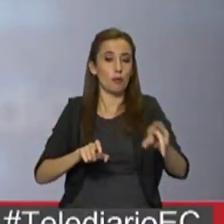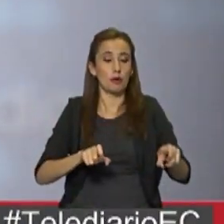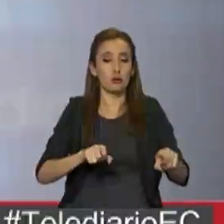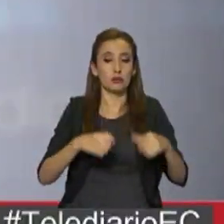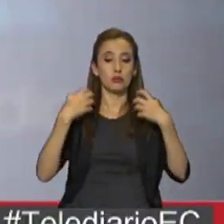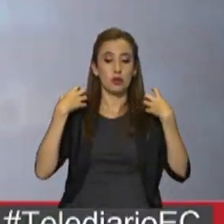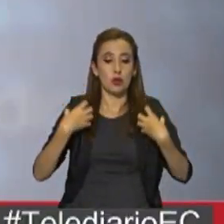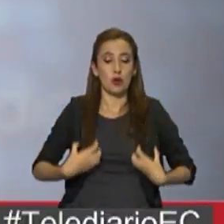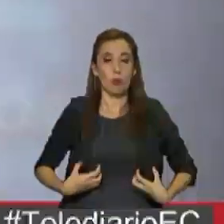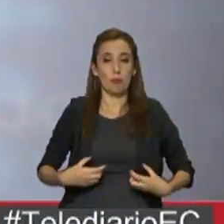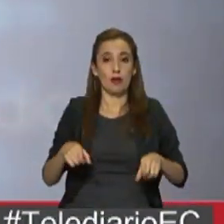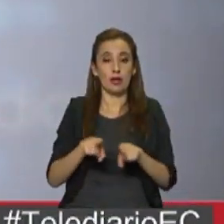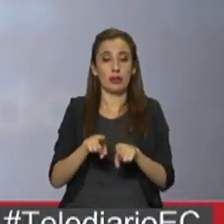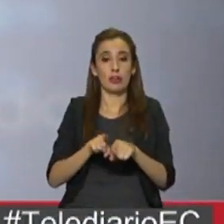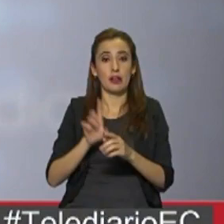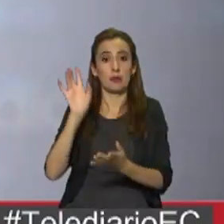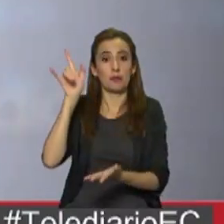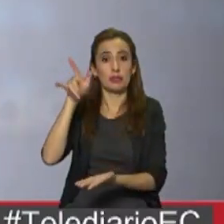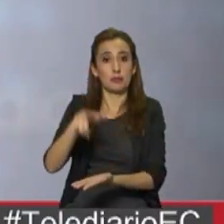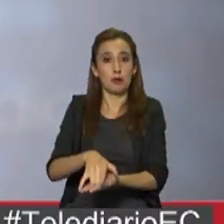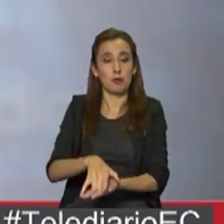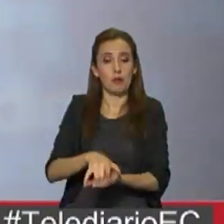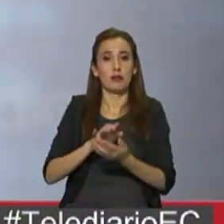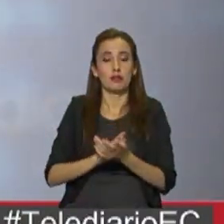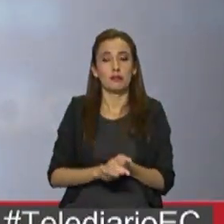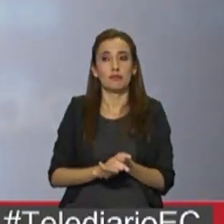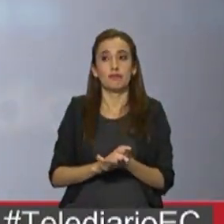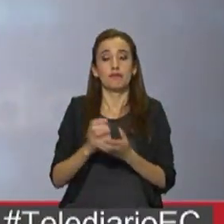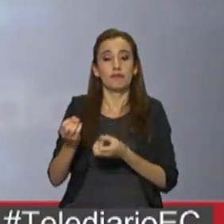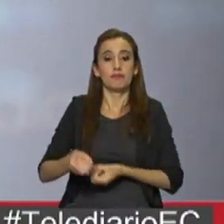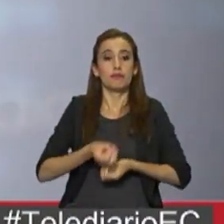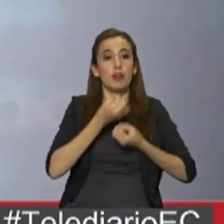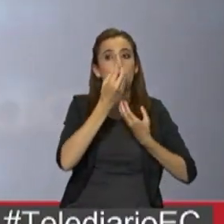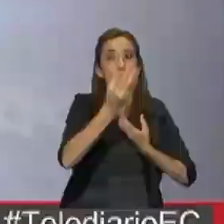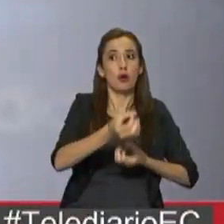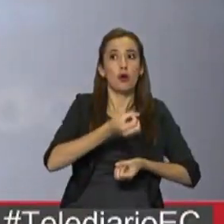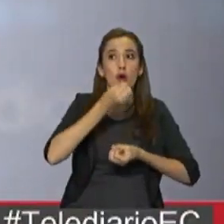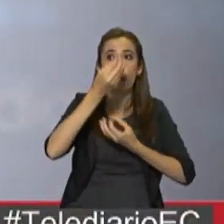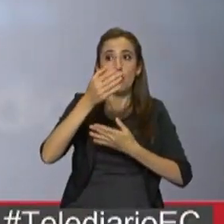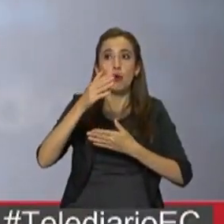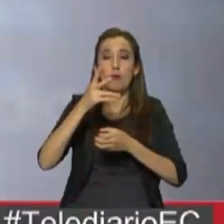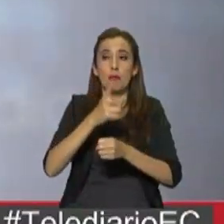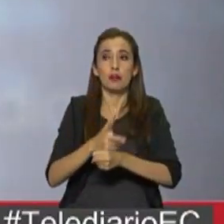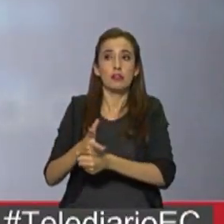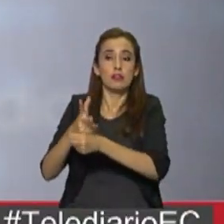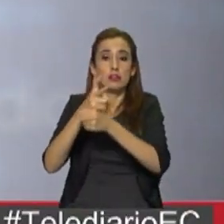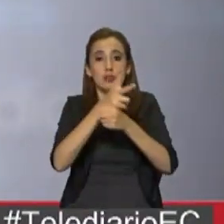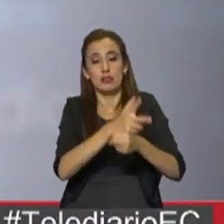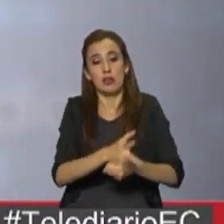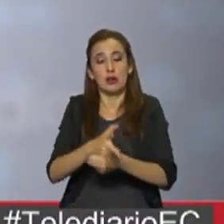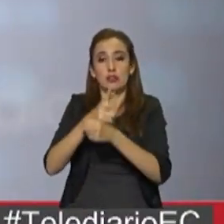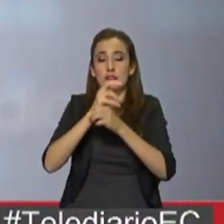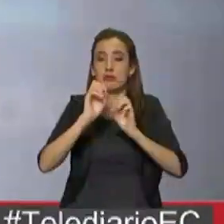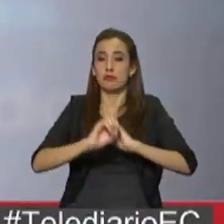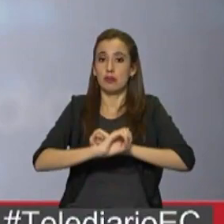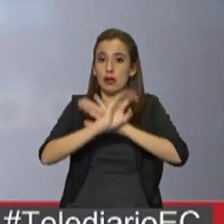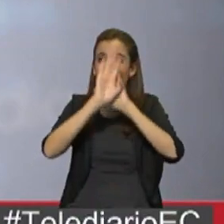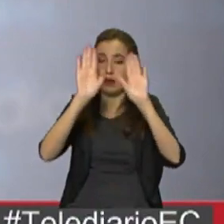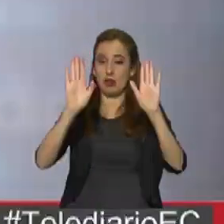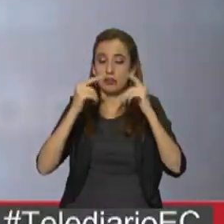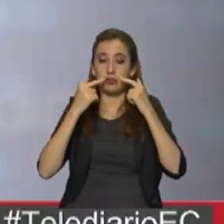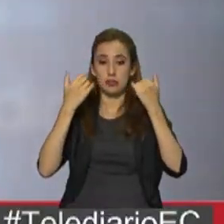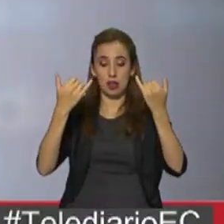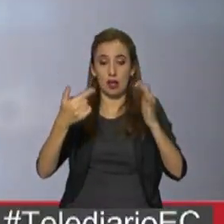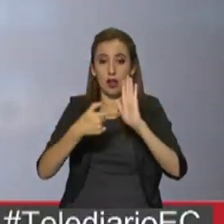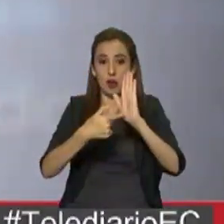equipajes en el mismo aeropuerto ante eso taxa entregó todas las grabaciones de las cámaras de seguridad para aclarar el suceso la